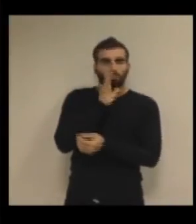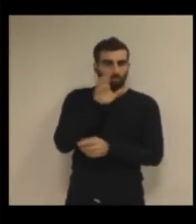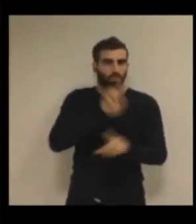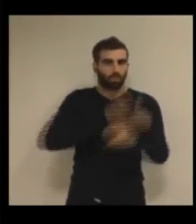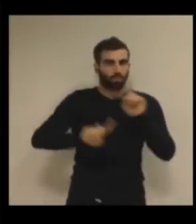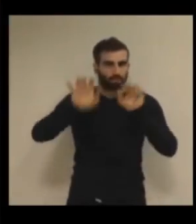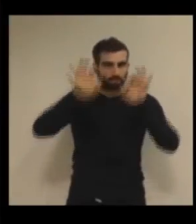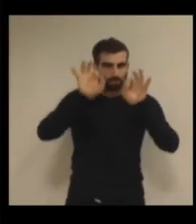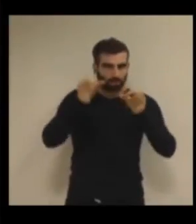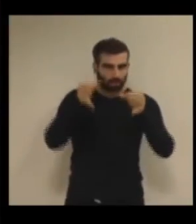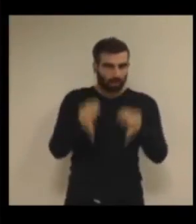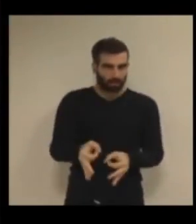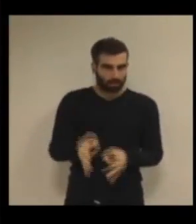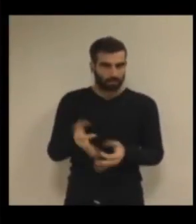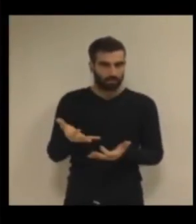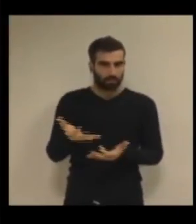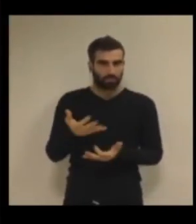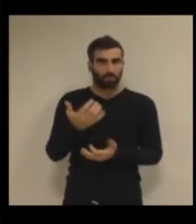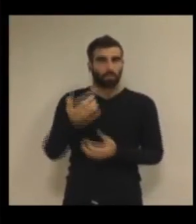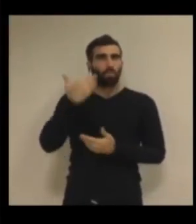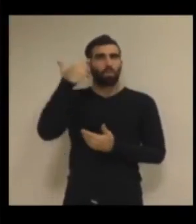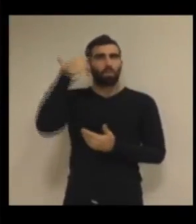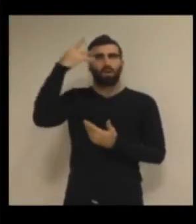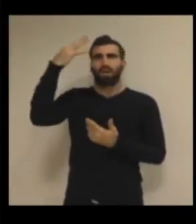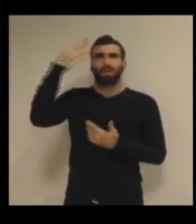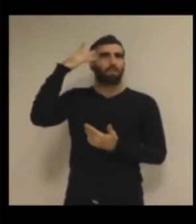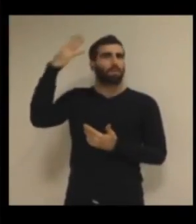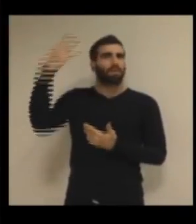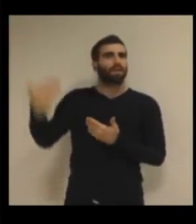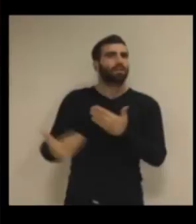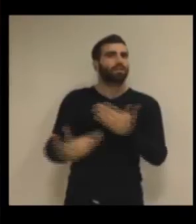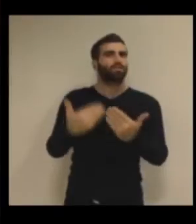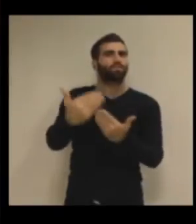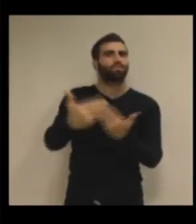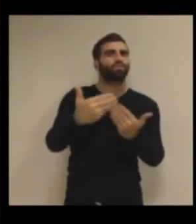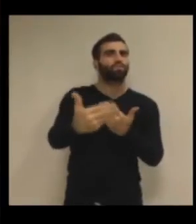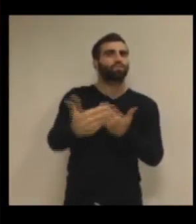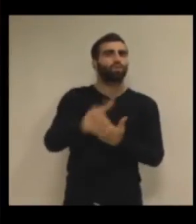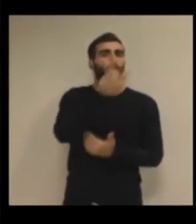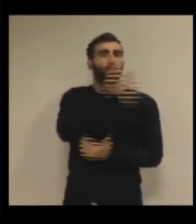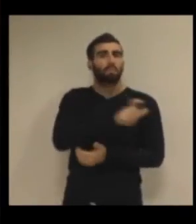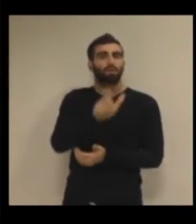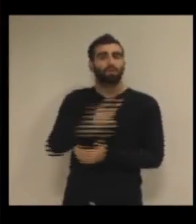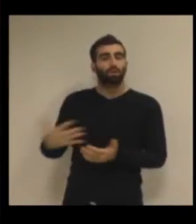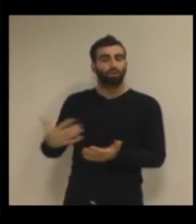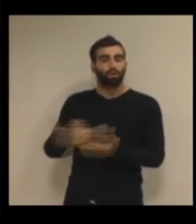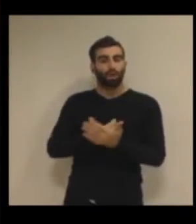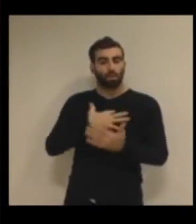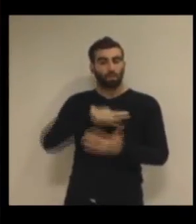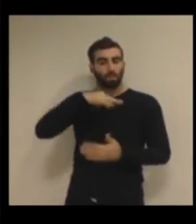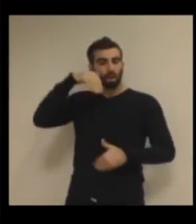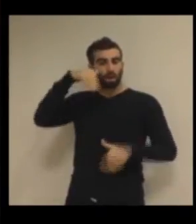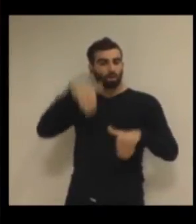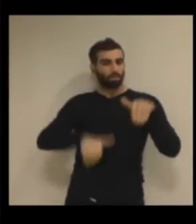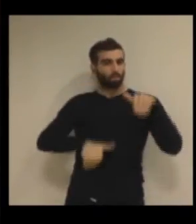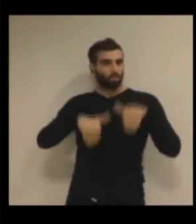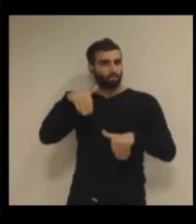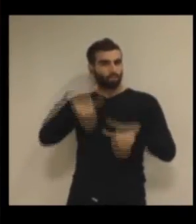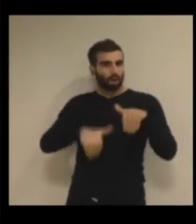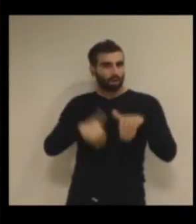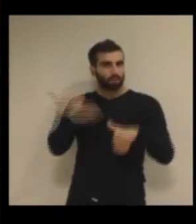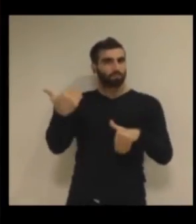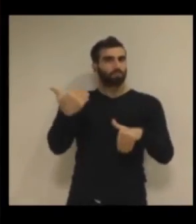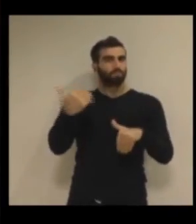¿no? Imaginemos un futuro en el que los ciudadanos pudiéramos votar algo en la